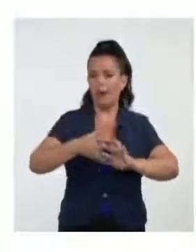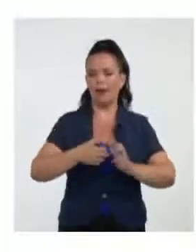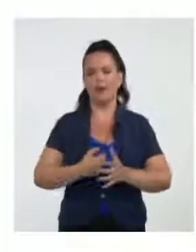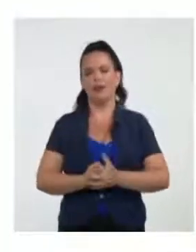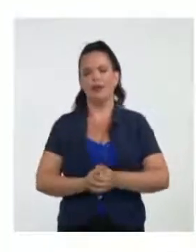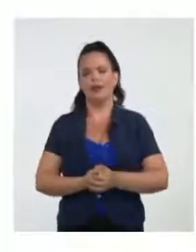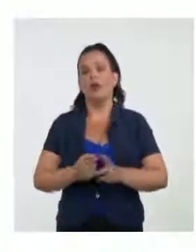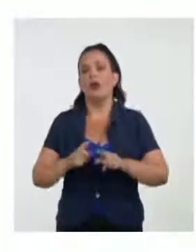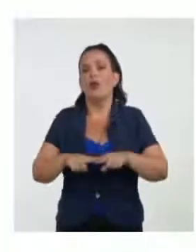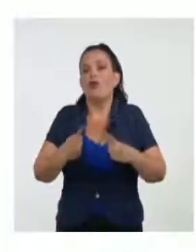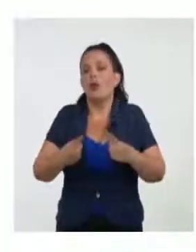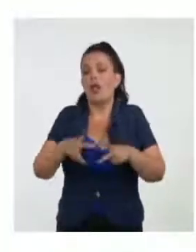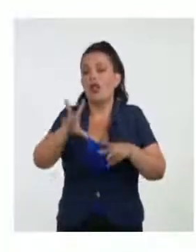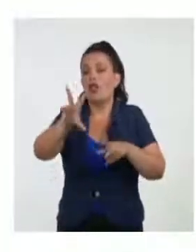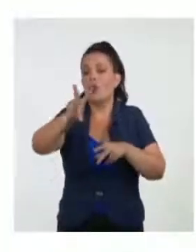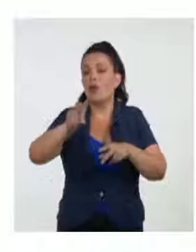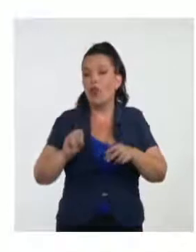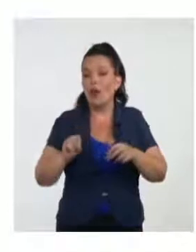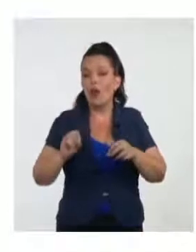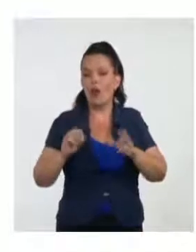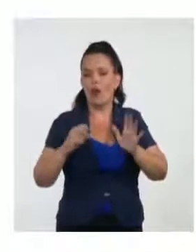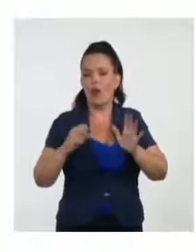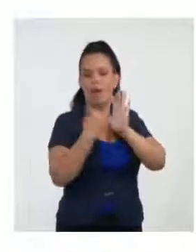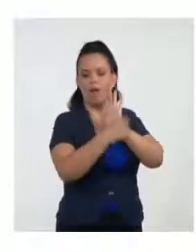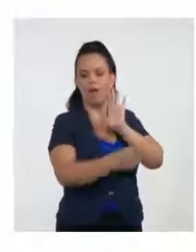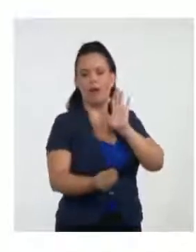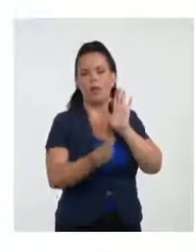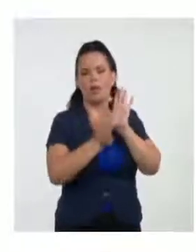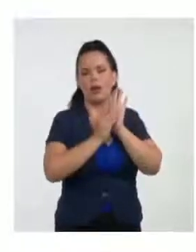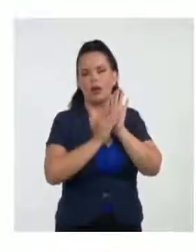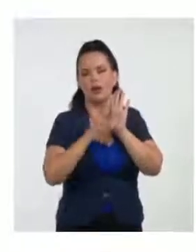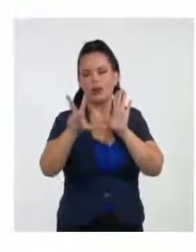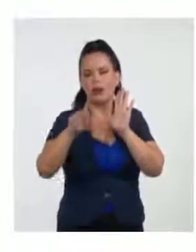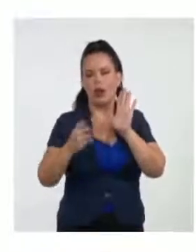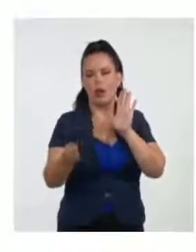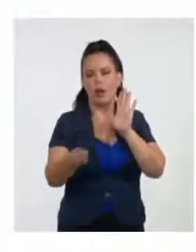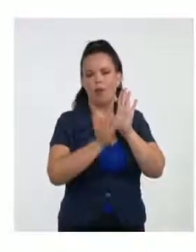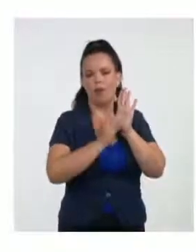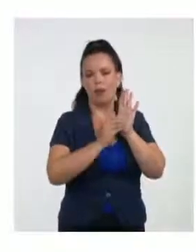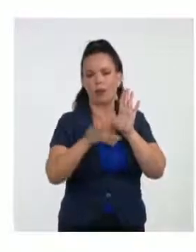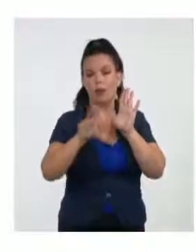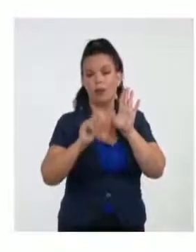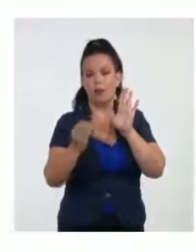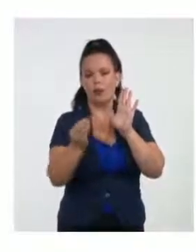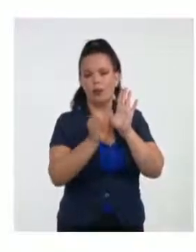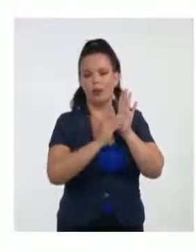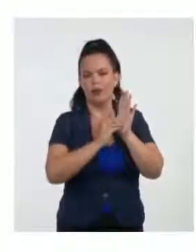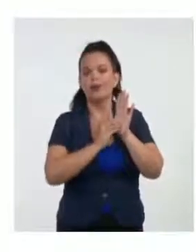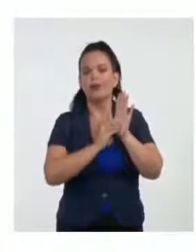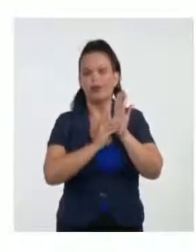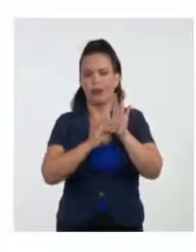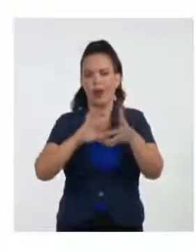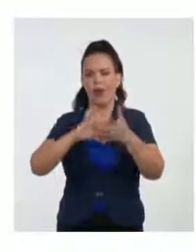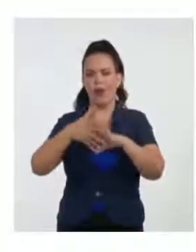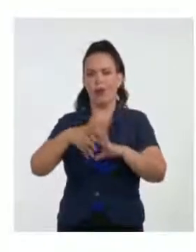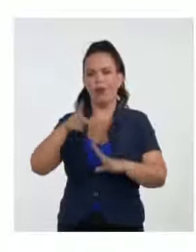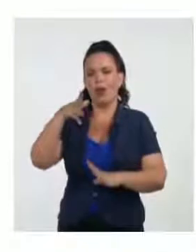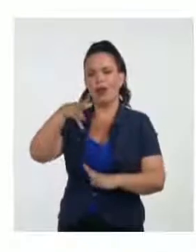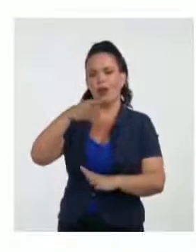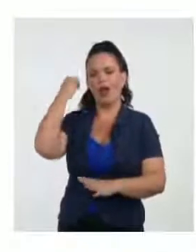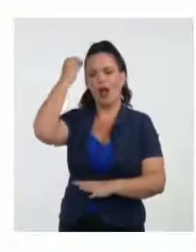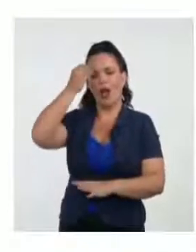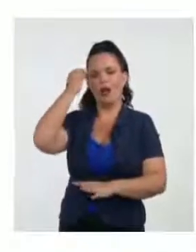incorporando nuevos análisis. Entonces aquí en esta parte ahora se han introducido, vamos a llamar así, 3 nuevos